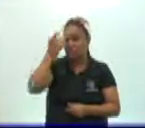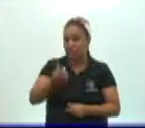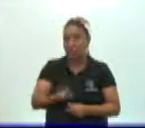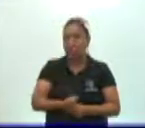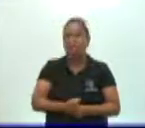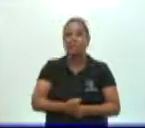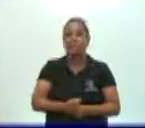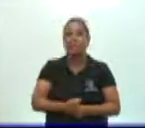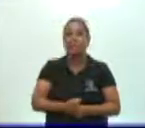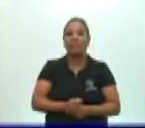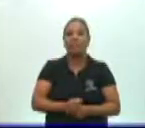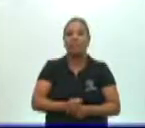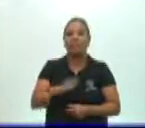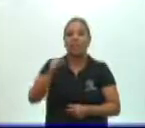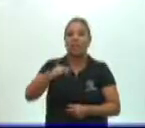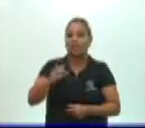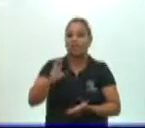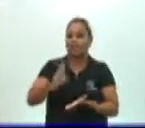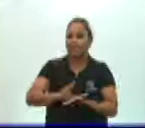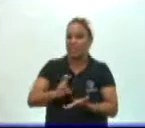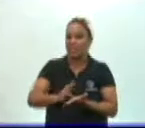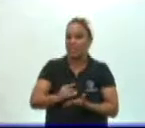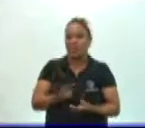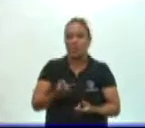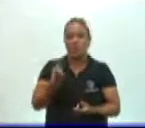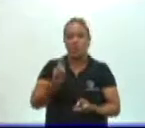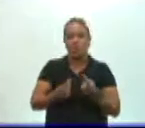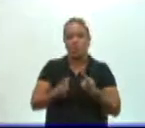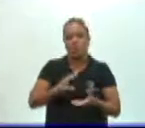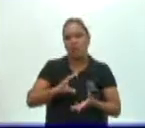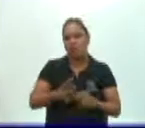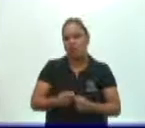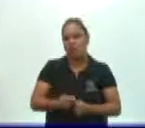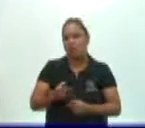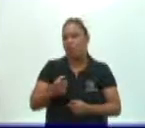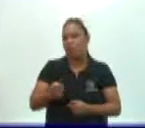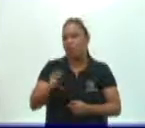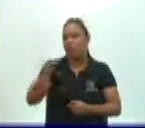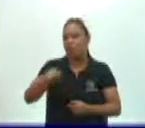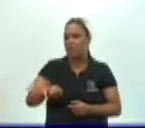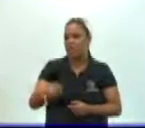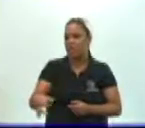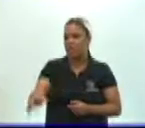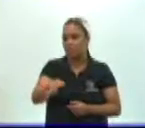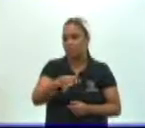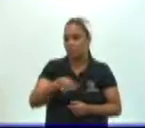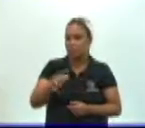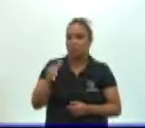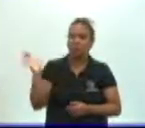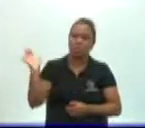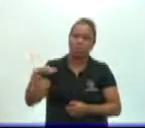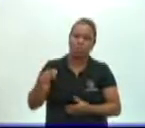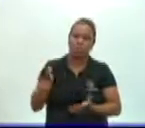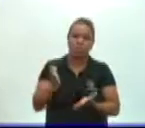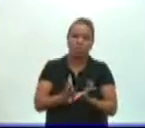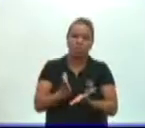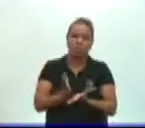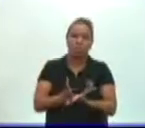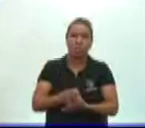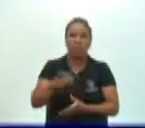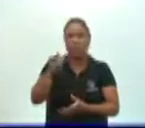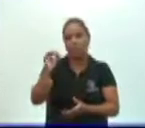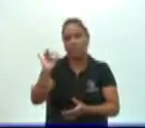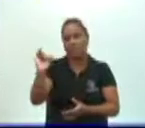de Amo. Este texto de alguna manera nos acerca a esta civilización que nosotros venimos estudiando desde séptimo grado y que ahora le